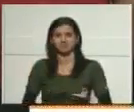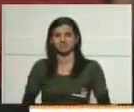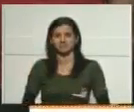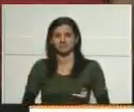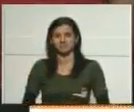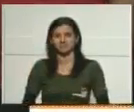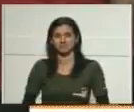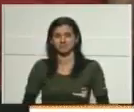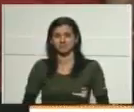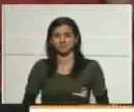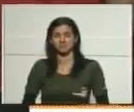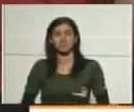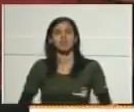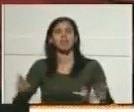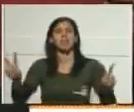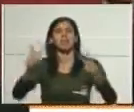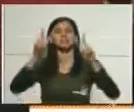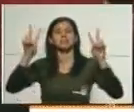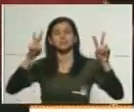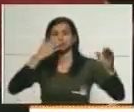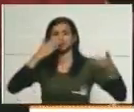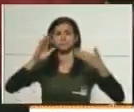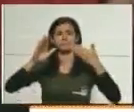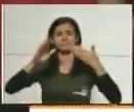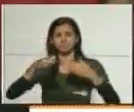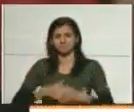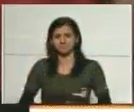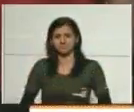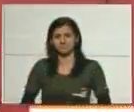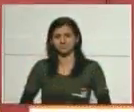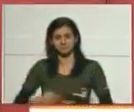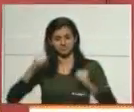¡Hasta la victoria siempre! ¡Que viva!